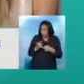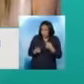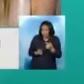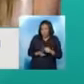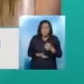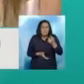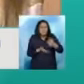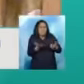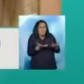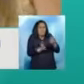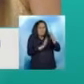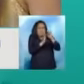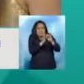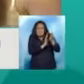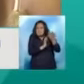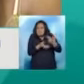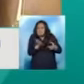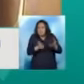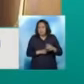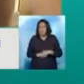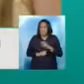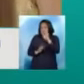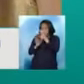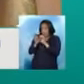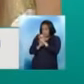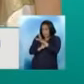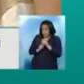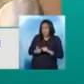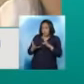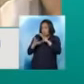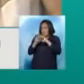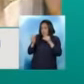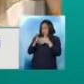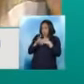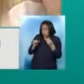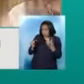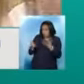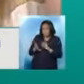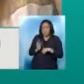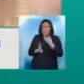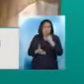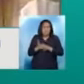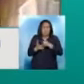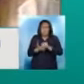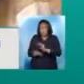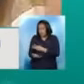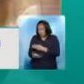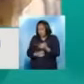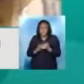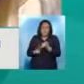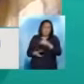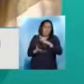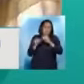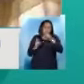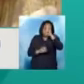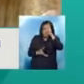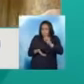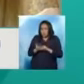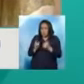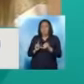o menos de qué va la película. La película es una historia de lucha, es un musical, es la historia del Perú, es nuestra